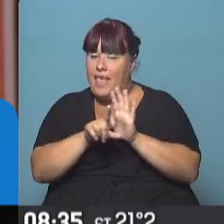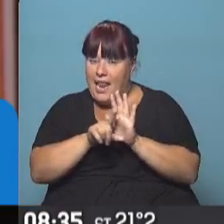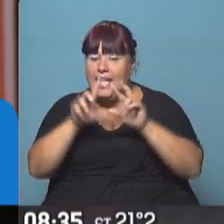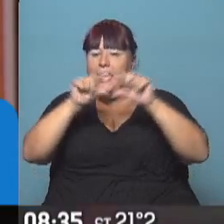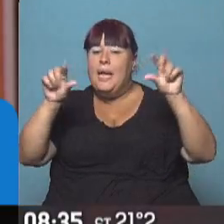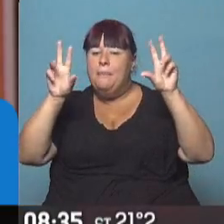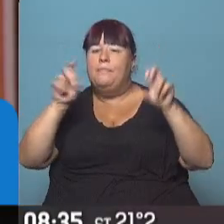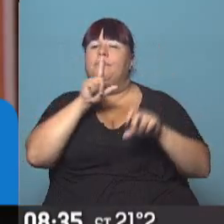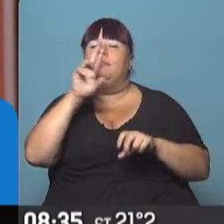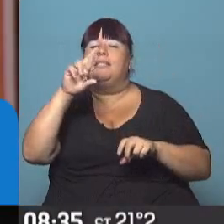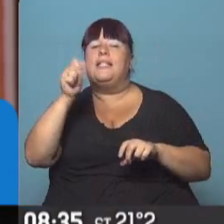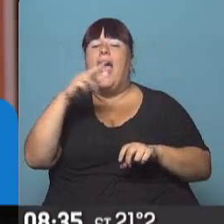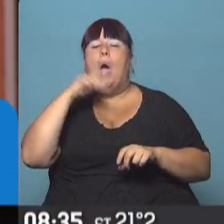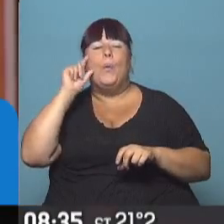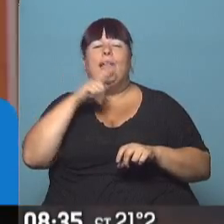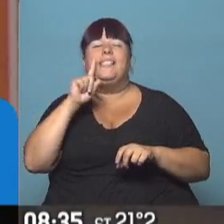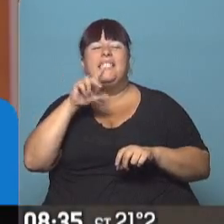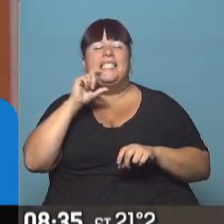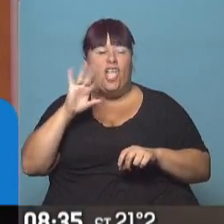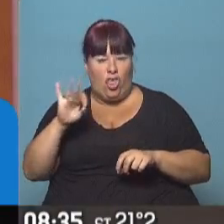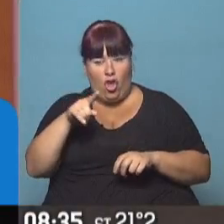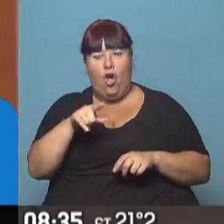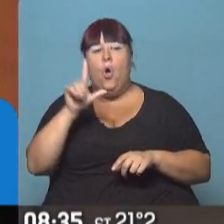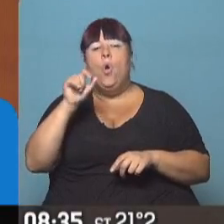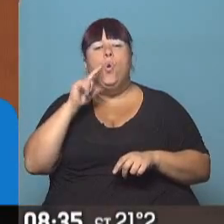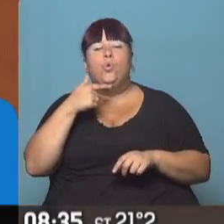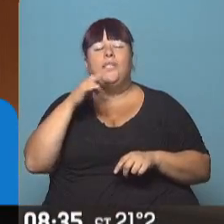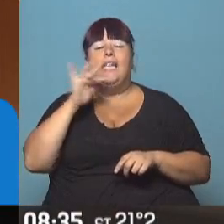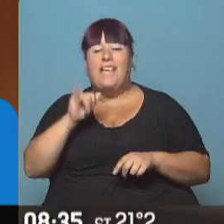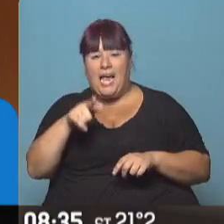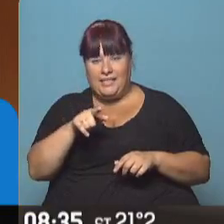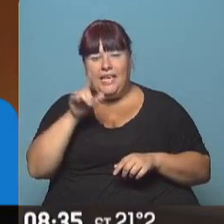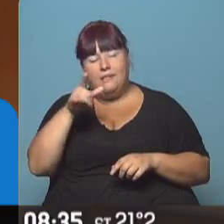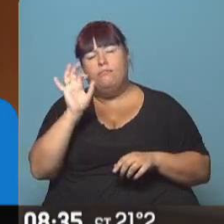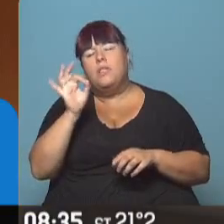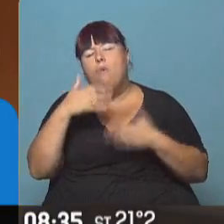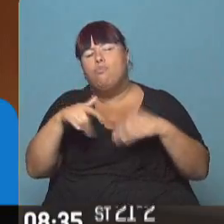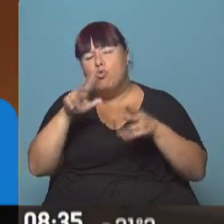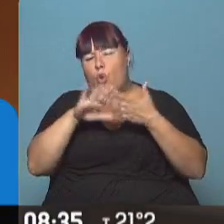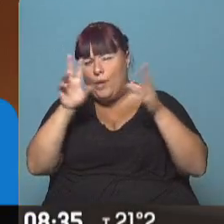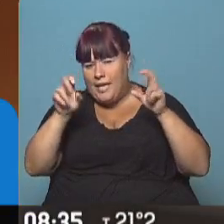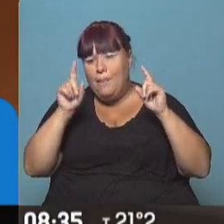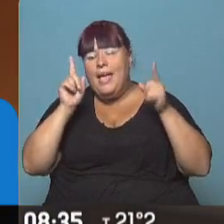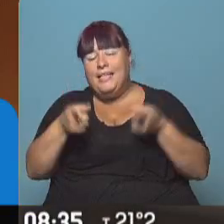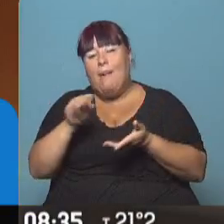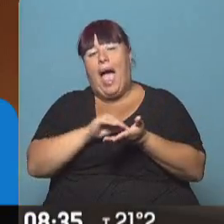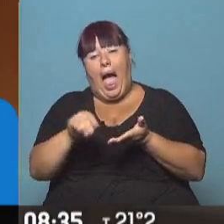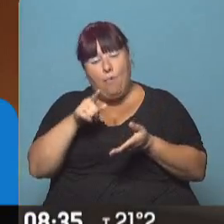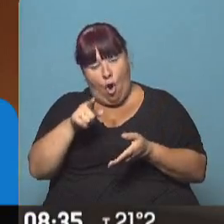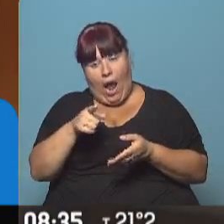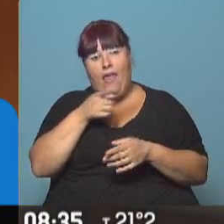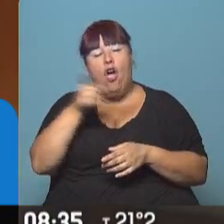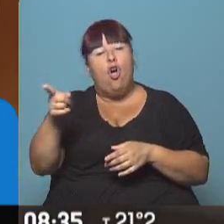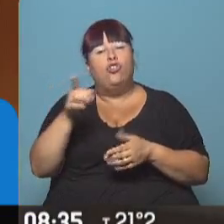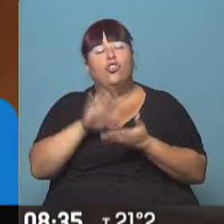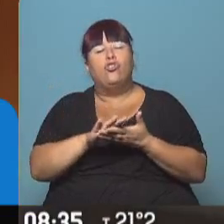el término de travesticidio. Estamos con Lucía Sánchez, que sabe mucho del tema, pero además es abogada